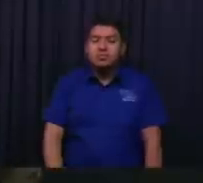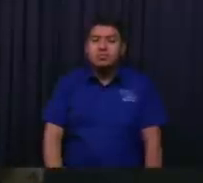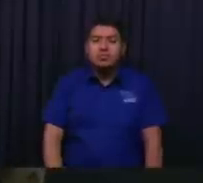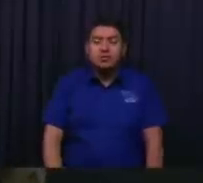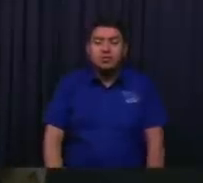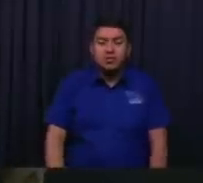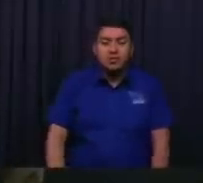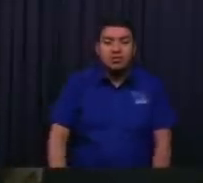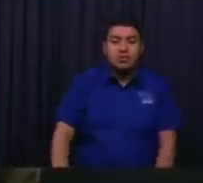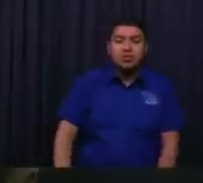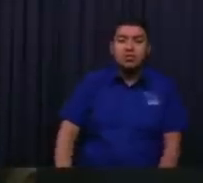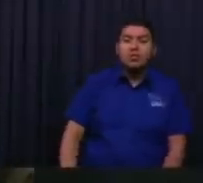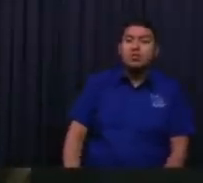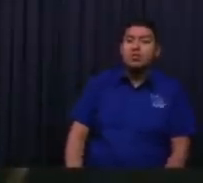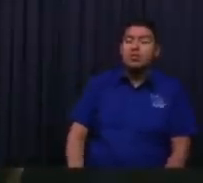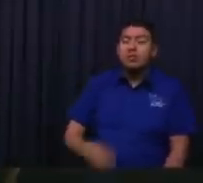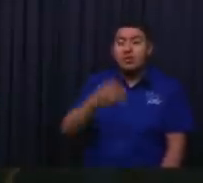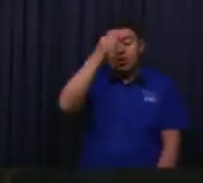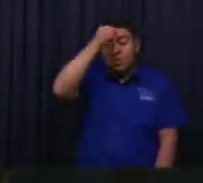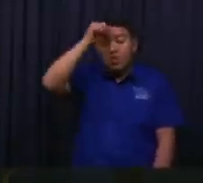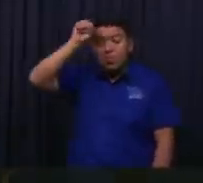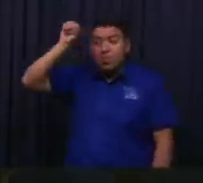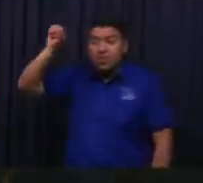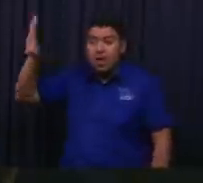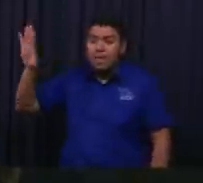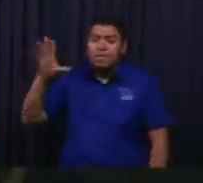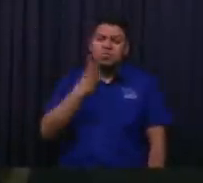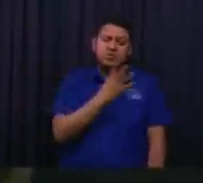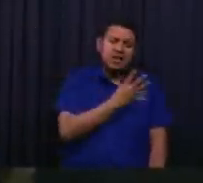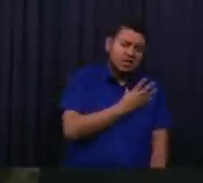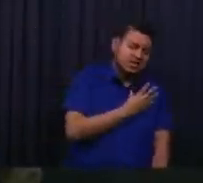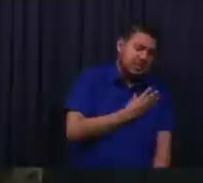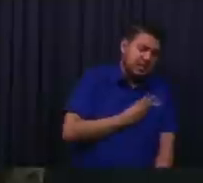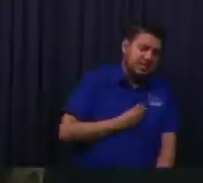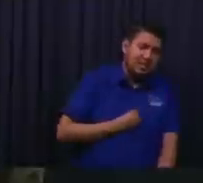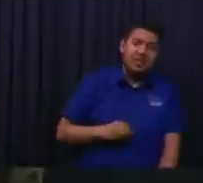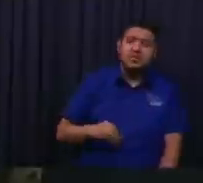Olvidemos las tristezas.